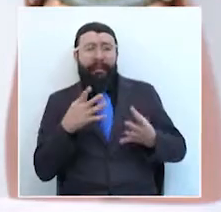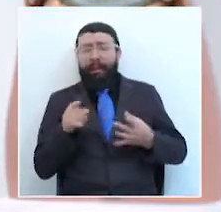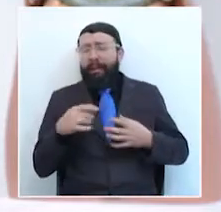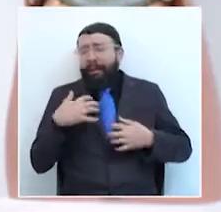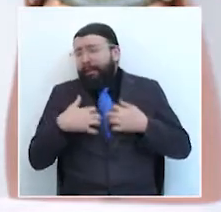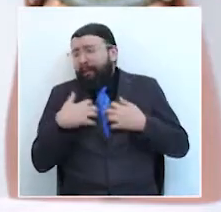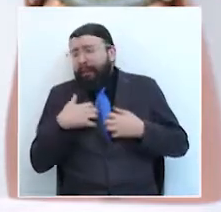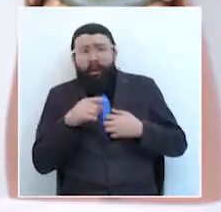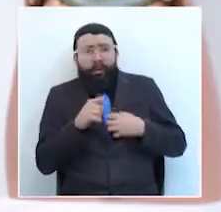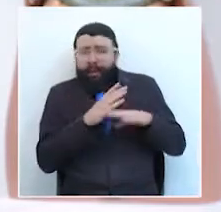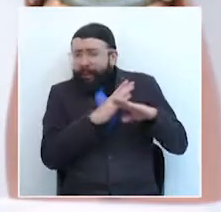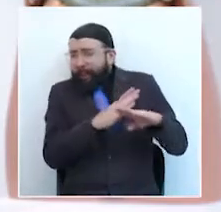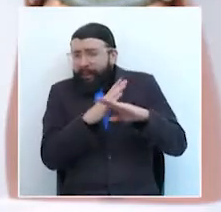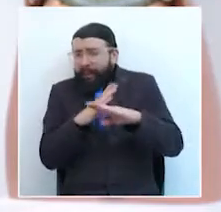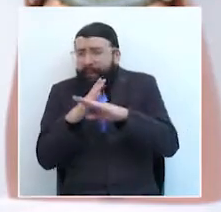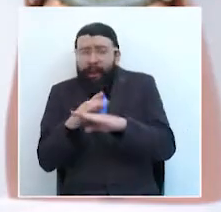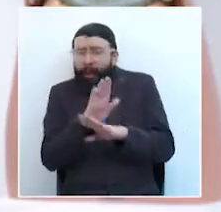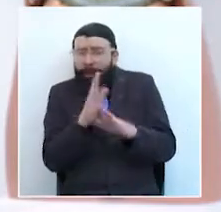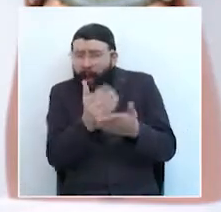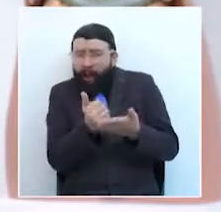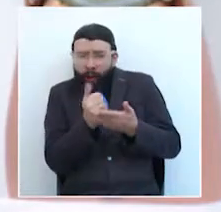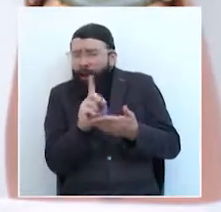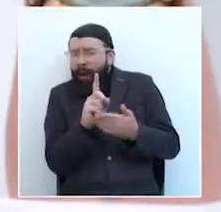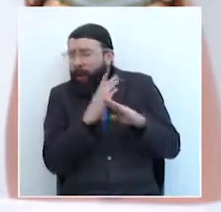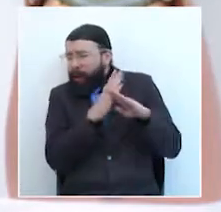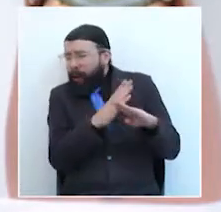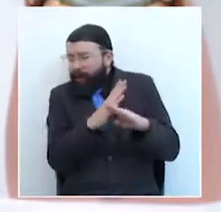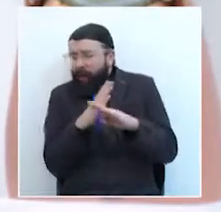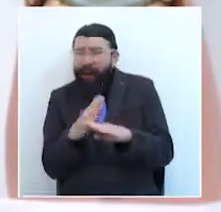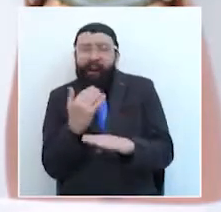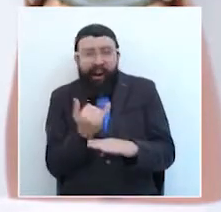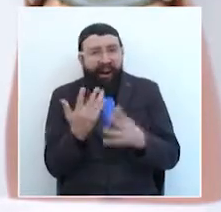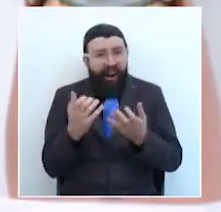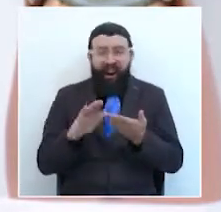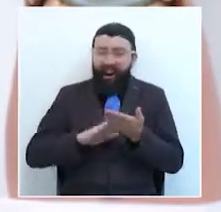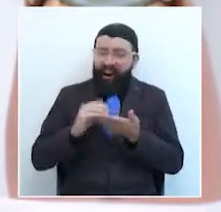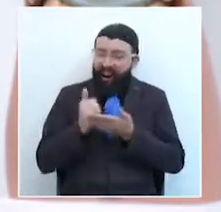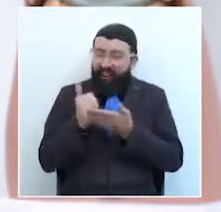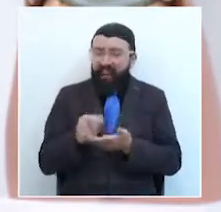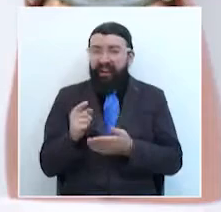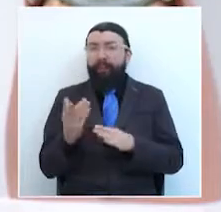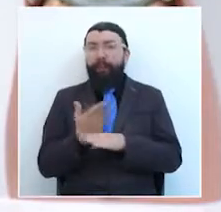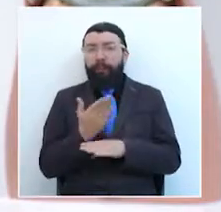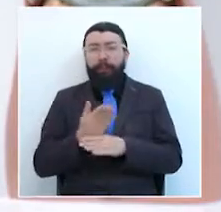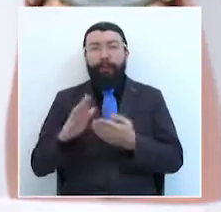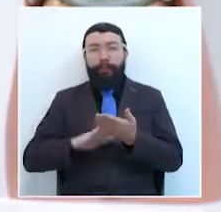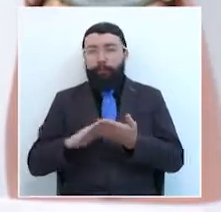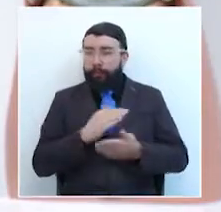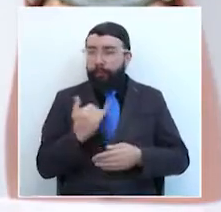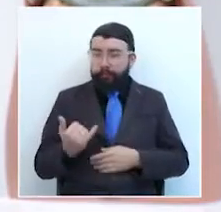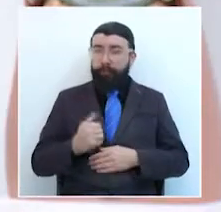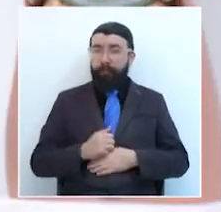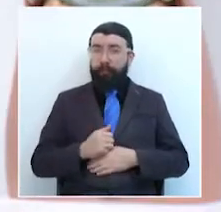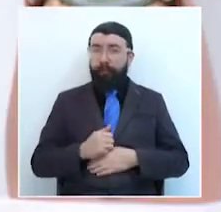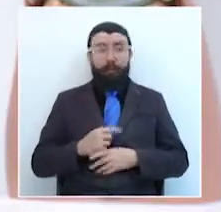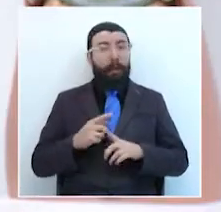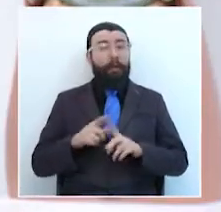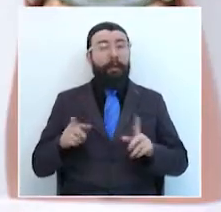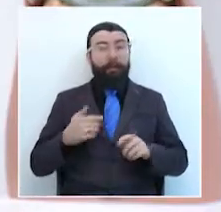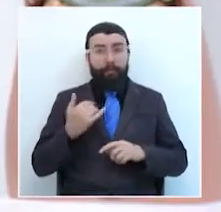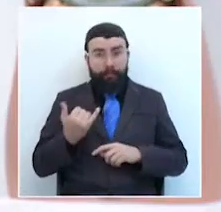se cierran las puertas hacia la solución del problema pero afortunadamente hay